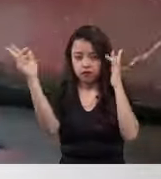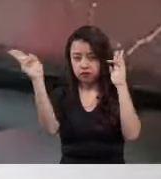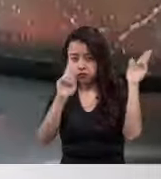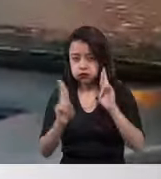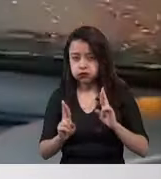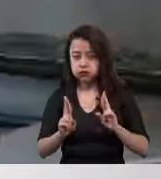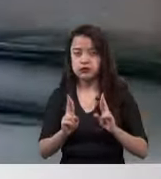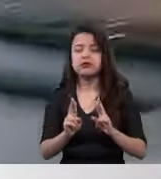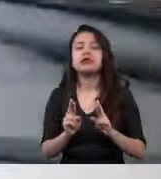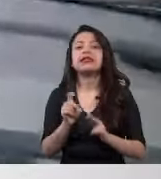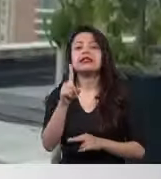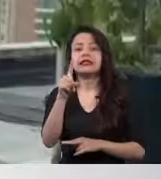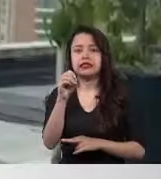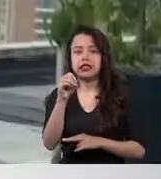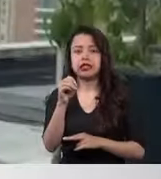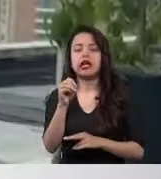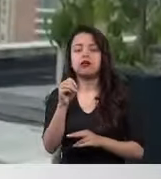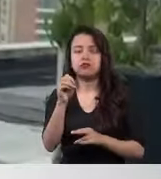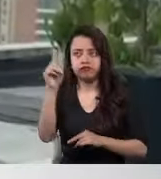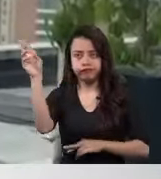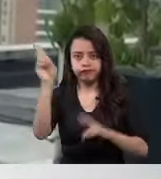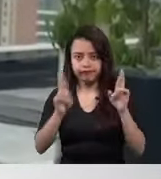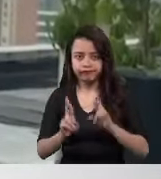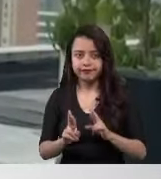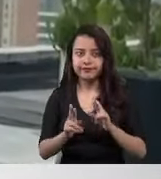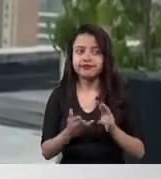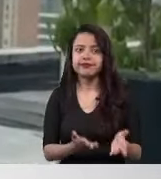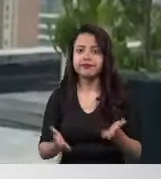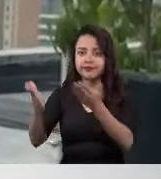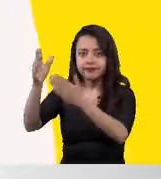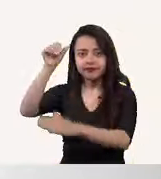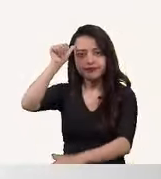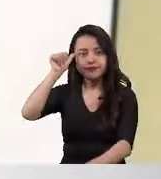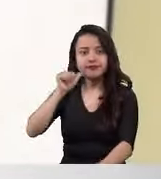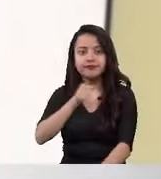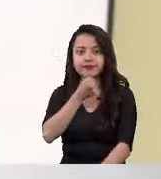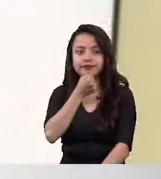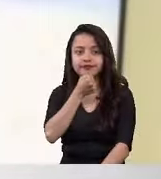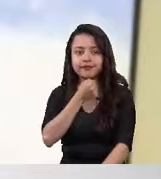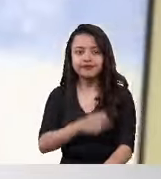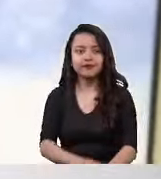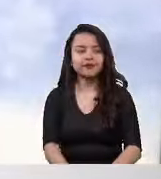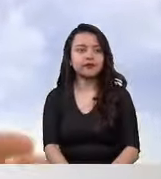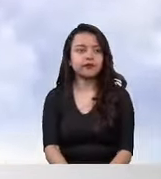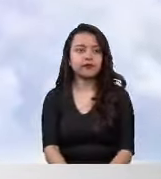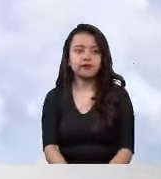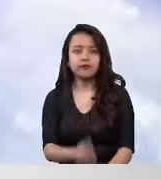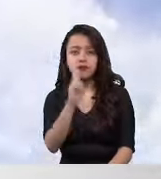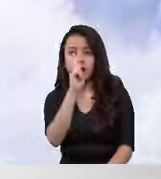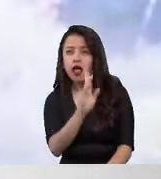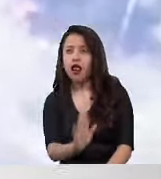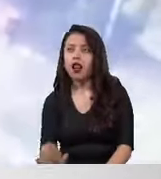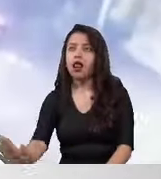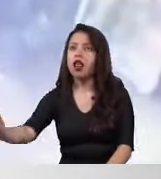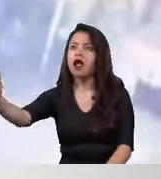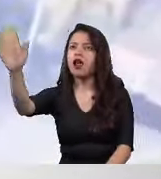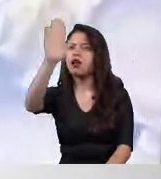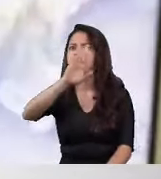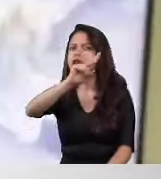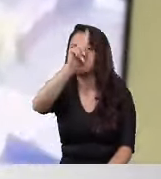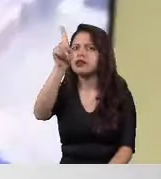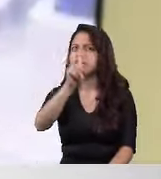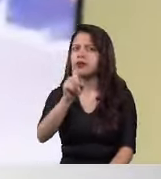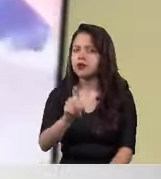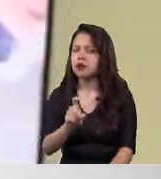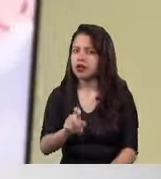eléctricas sobre el Valle de Aburrá. Pero Andrés tiene más información sobre las lluvias. Después de hacer este recorrido por todo el país, la pregunta que queda es si